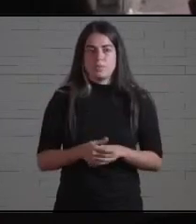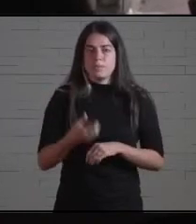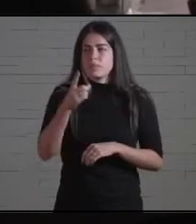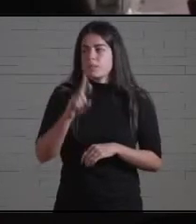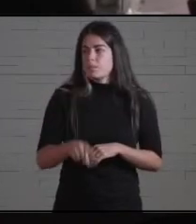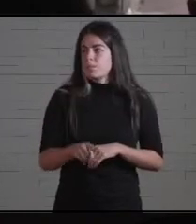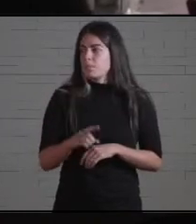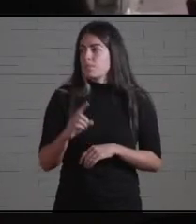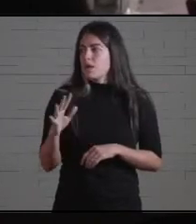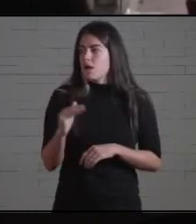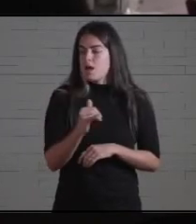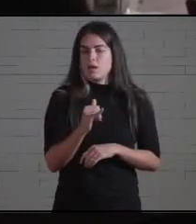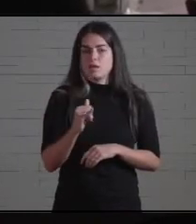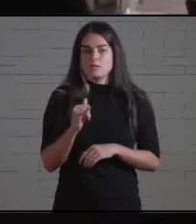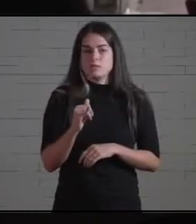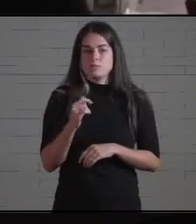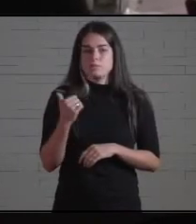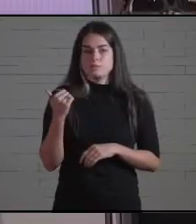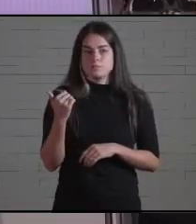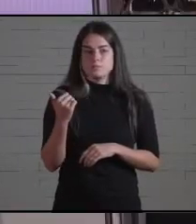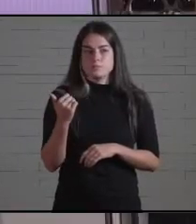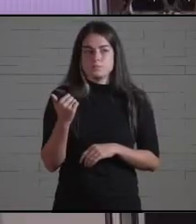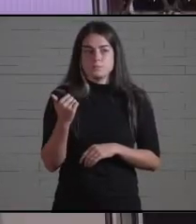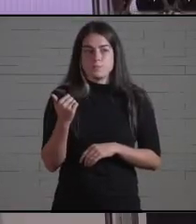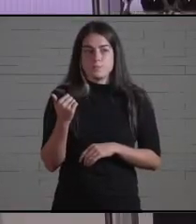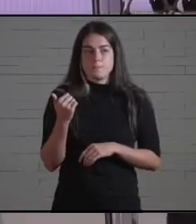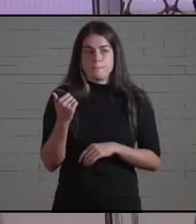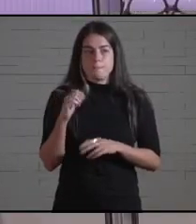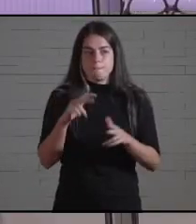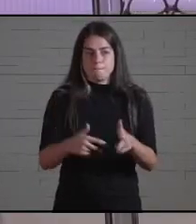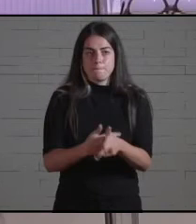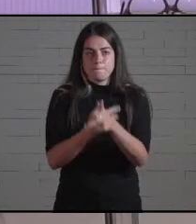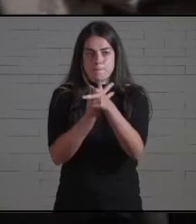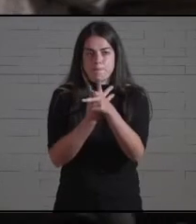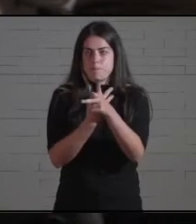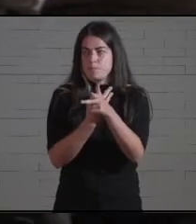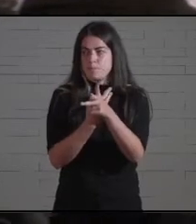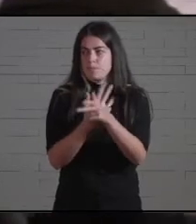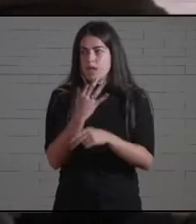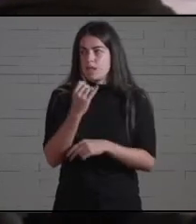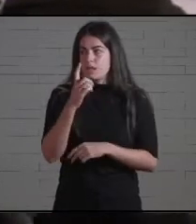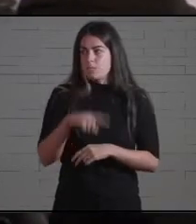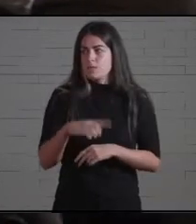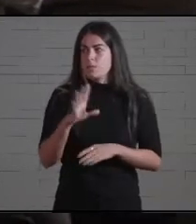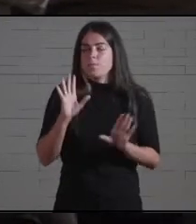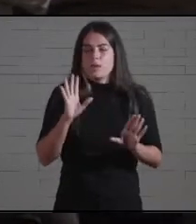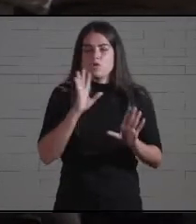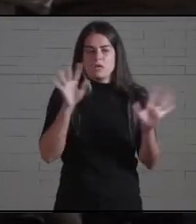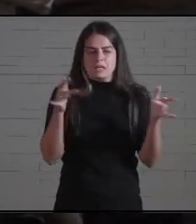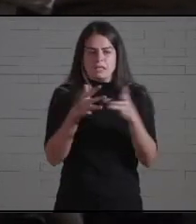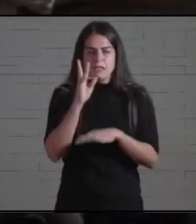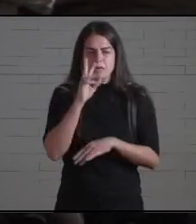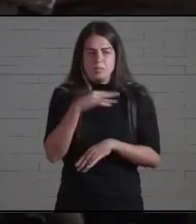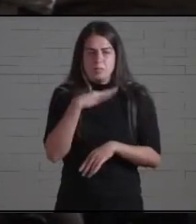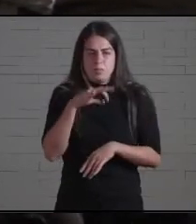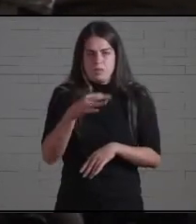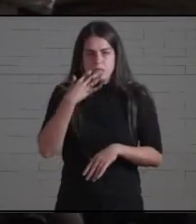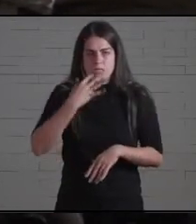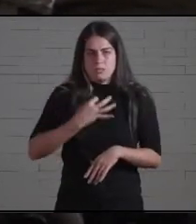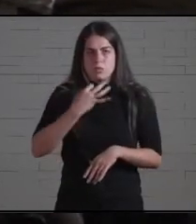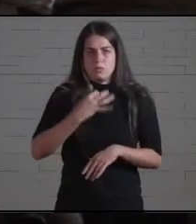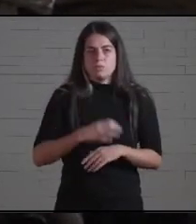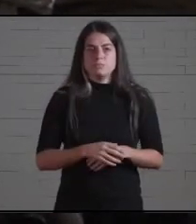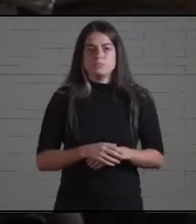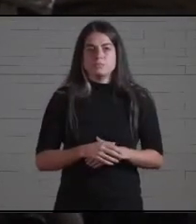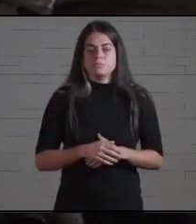también aquí en streaming, ¿no? Pero bueno, se podrá ver en internet. Aquí también